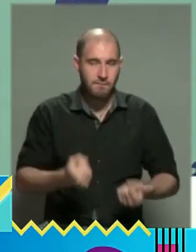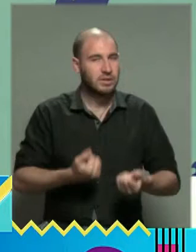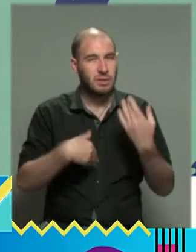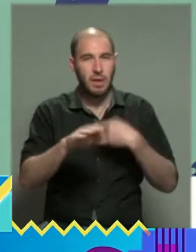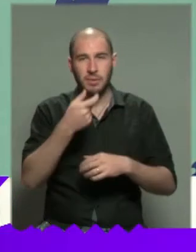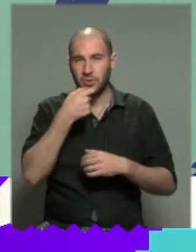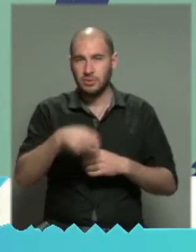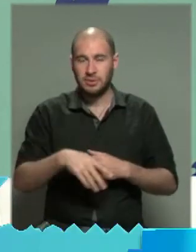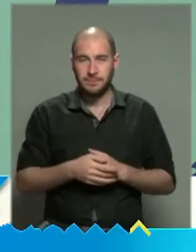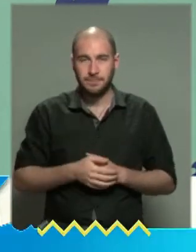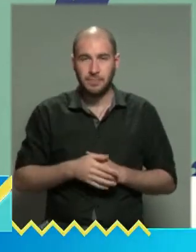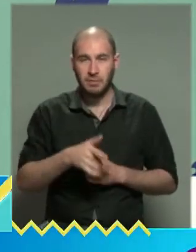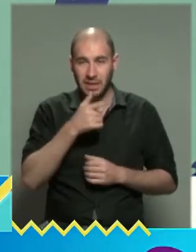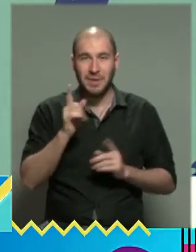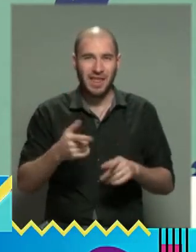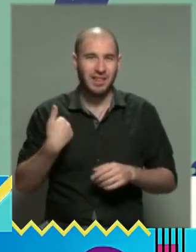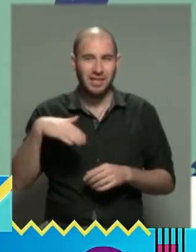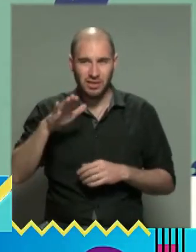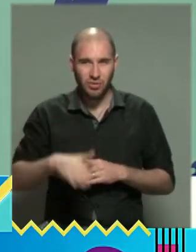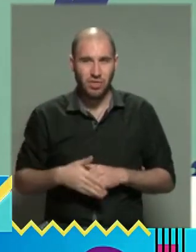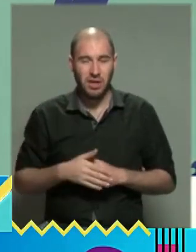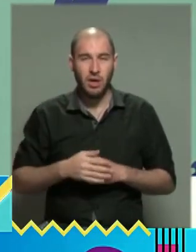en la provincia de Mendoza y creo que en todo el país,